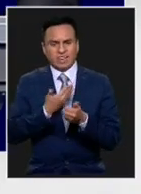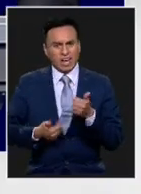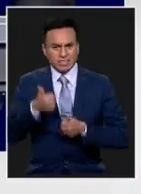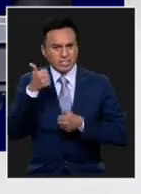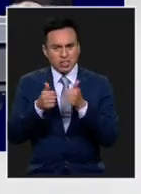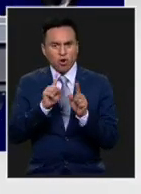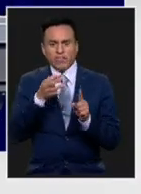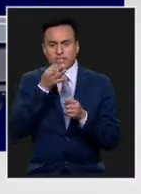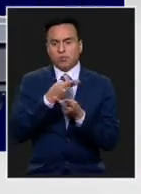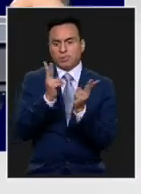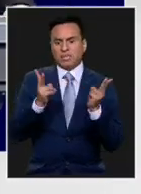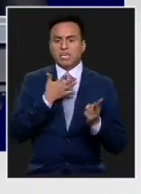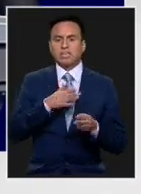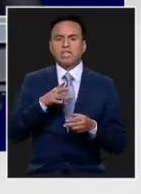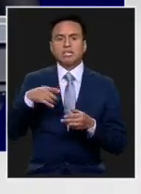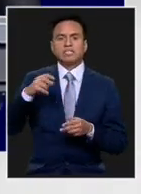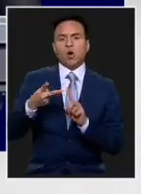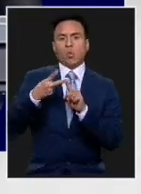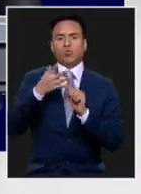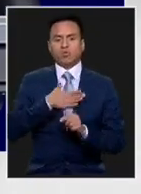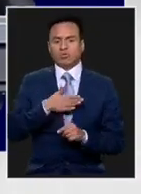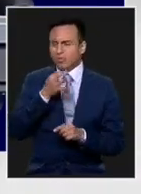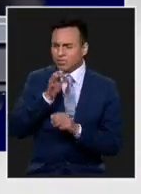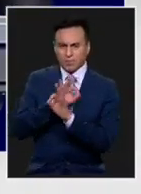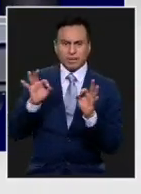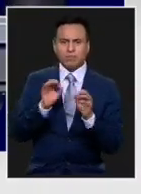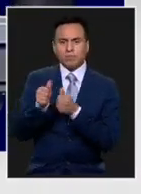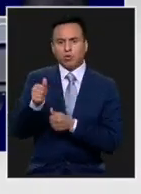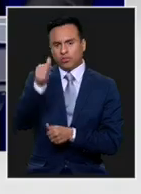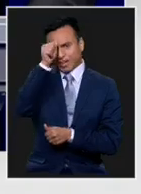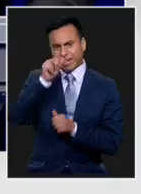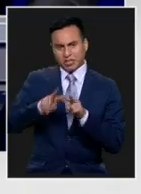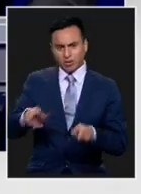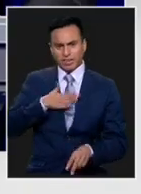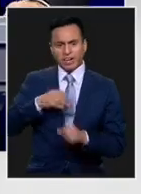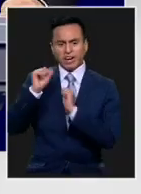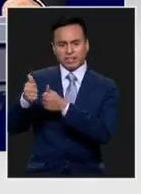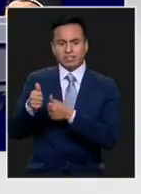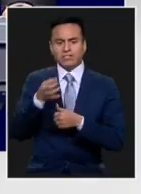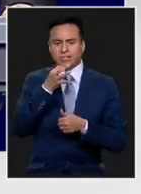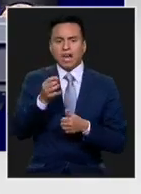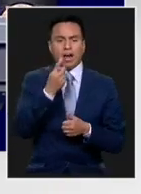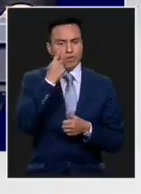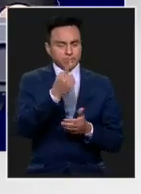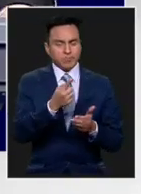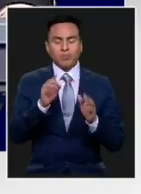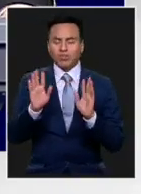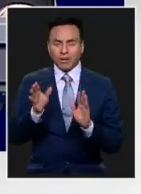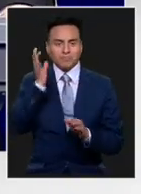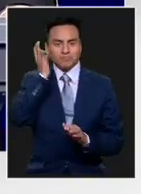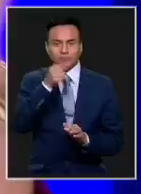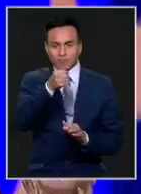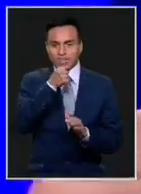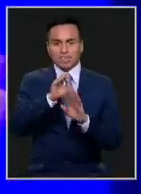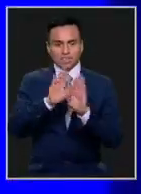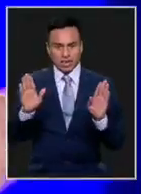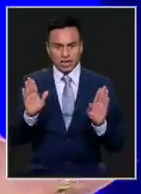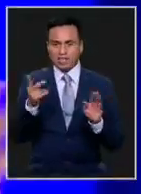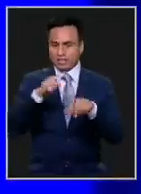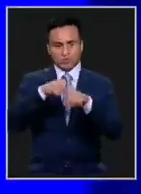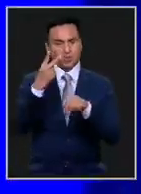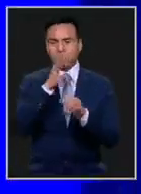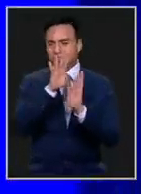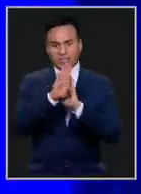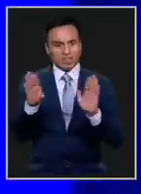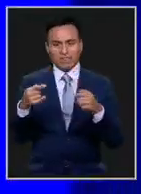No los que dicen públicamente que quieren salir segundo. Jamás he dicho, te voy a ganar el domingo tranquilito, como vas a salir primero. Así que estás tranquilo. Está más que agotado ambicioso. Los dos minutos